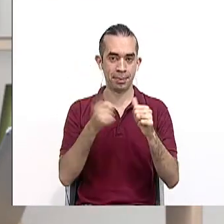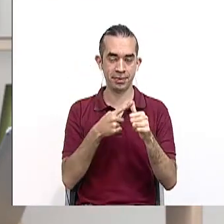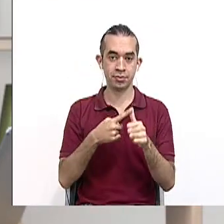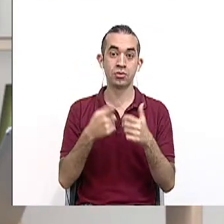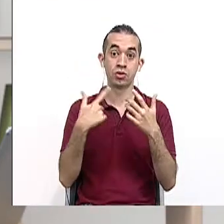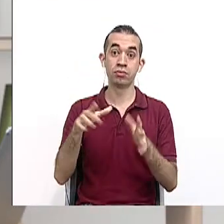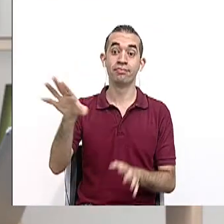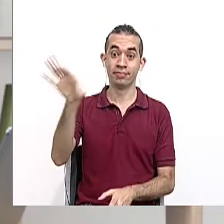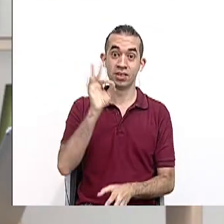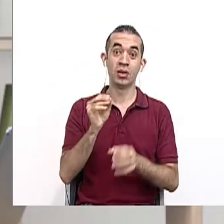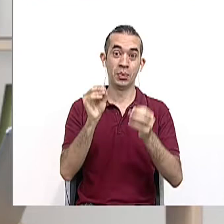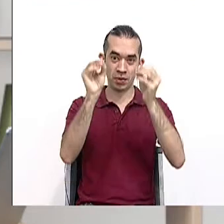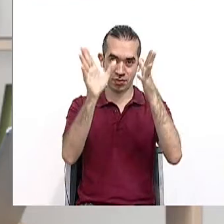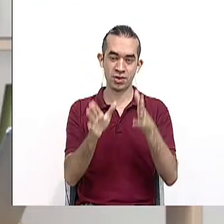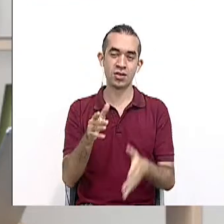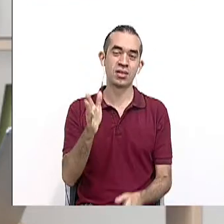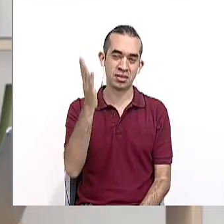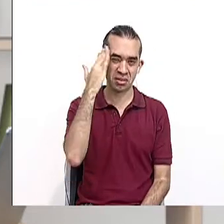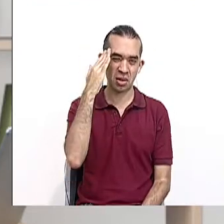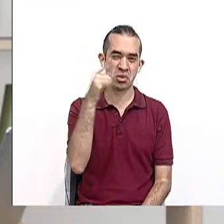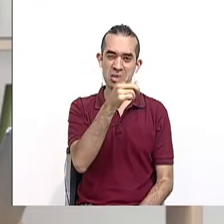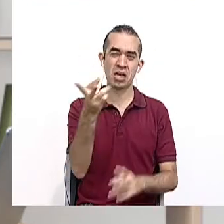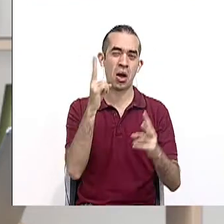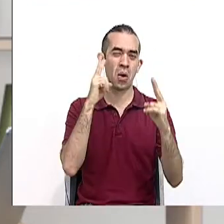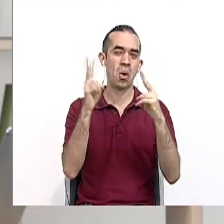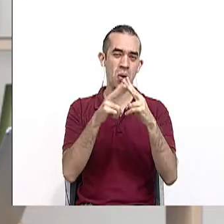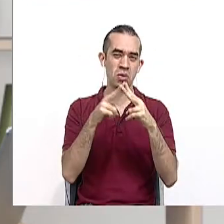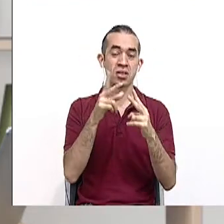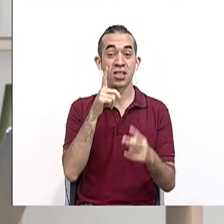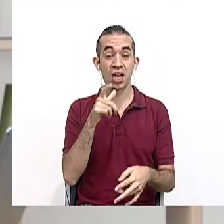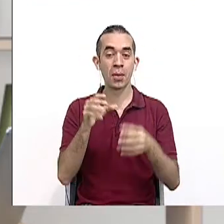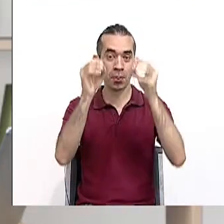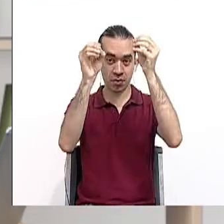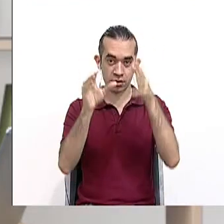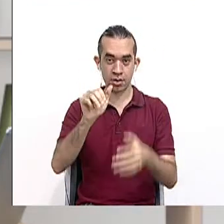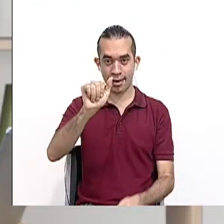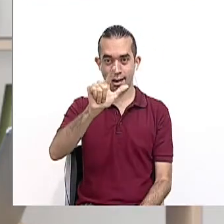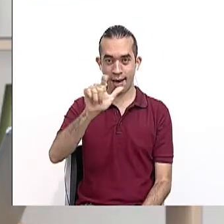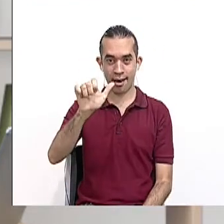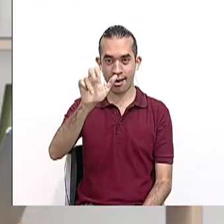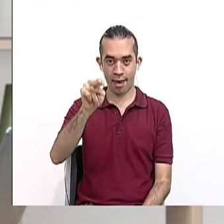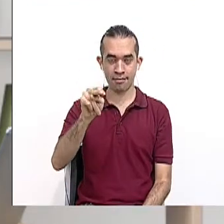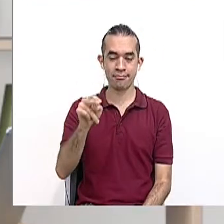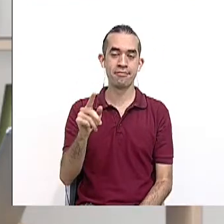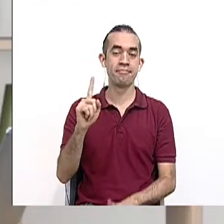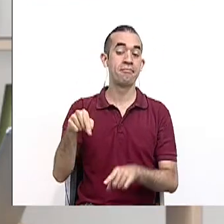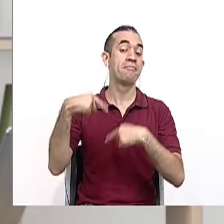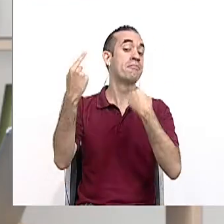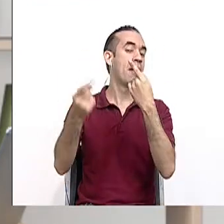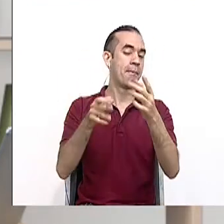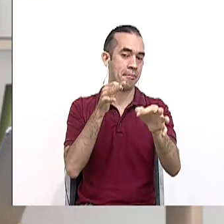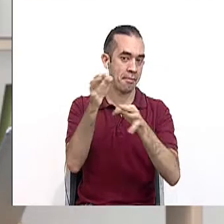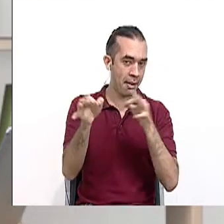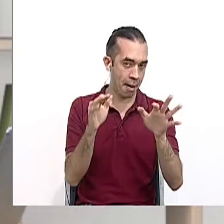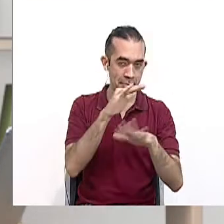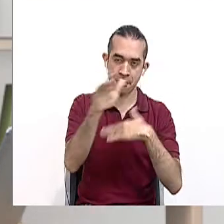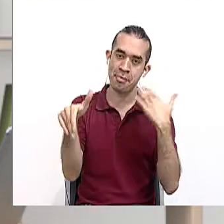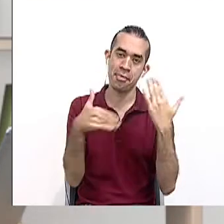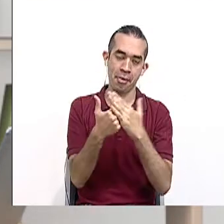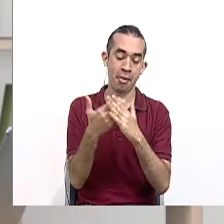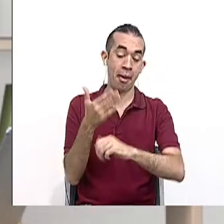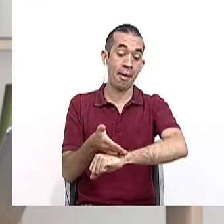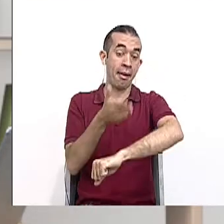un profesor. Yo sé que ustedes lo conocen. Es el profe Alan. El profe Alan nos va a explicar todo lo previo a la